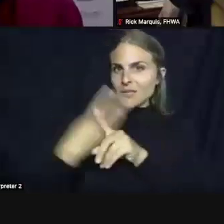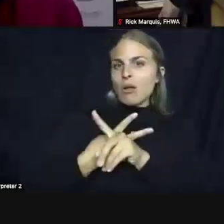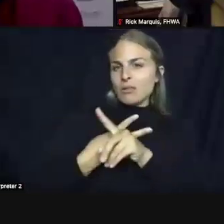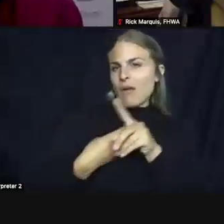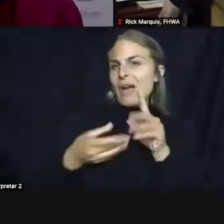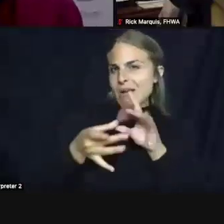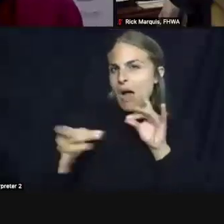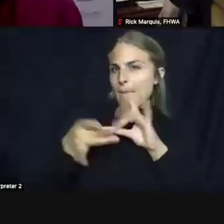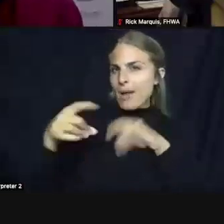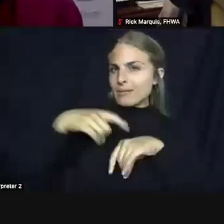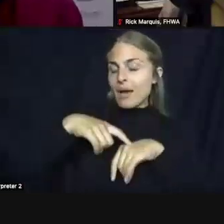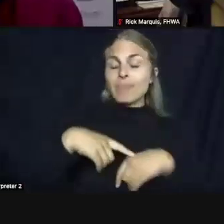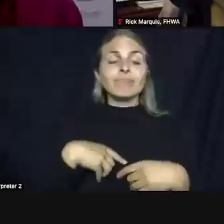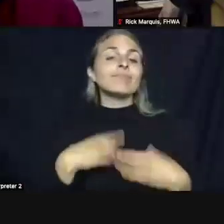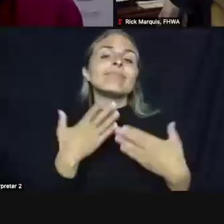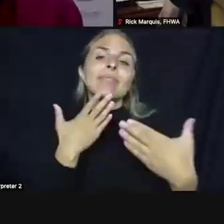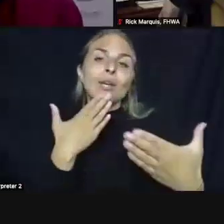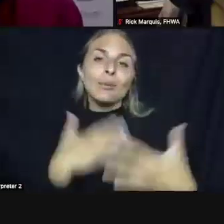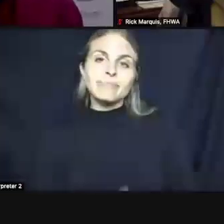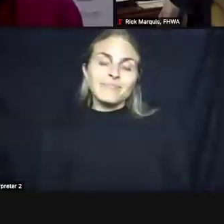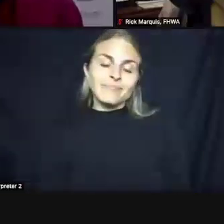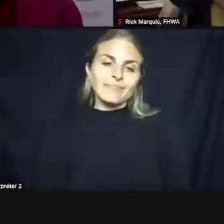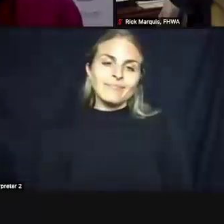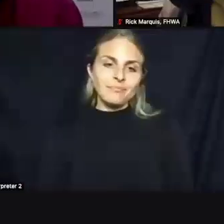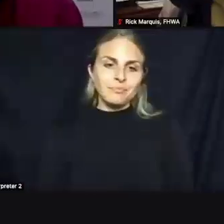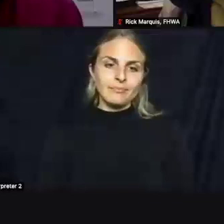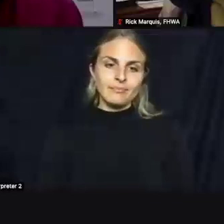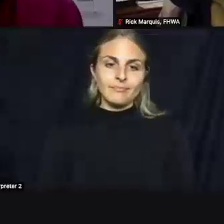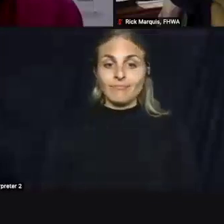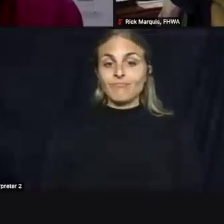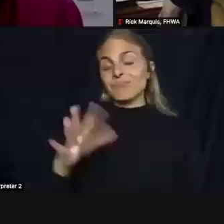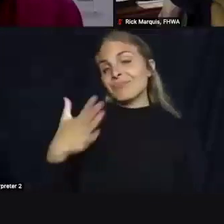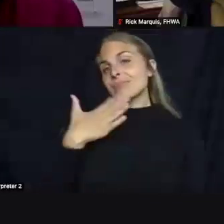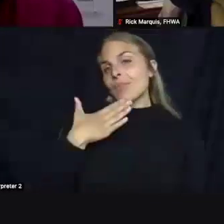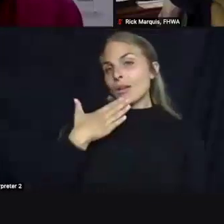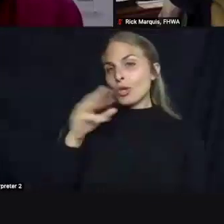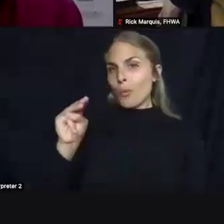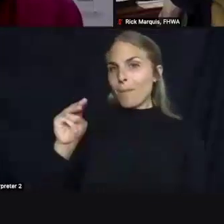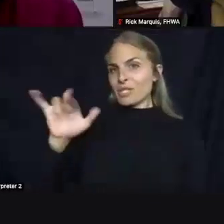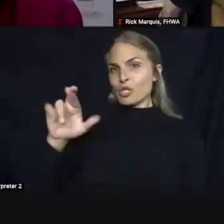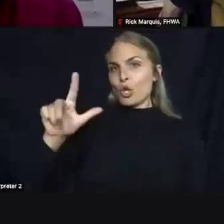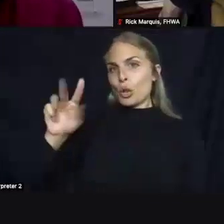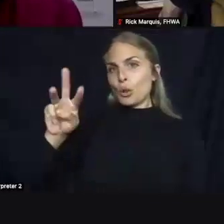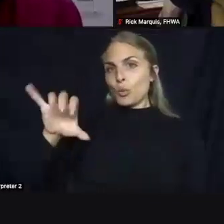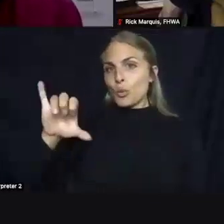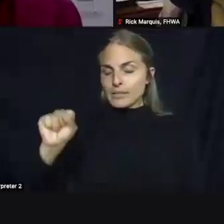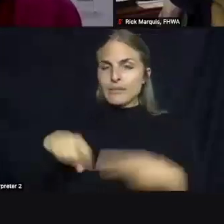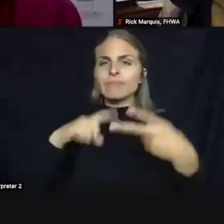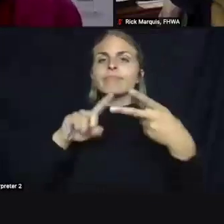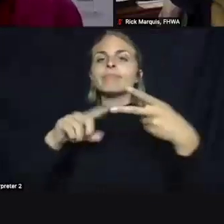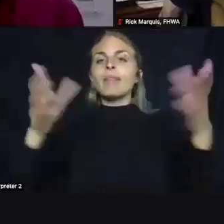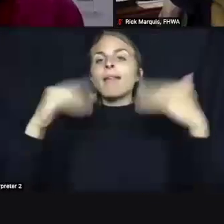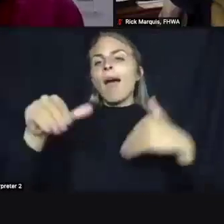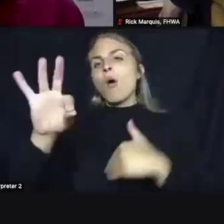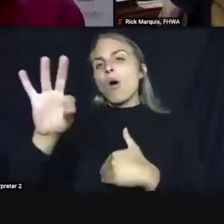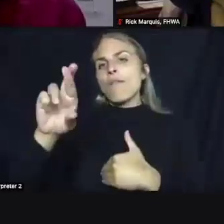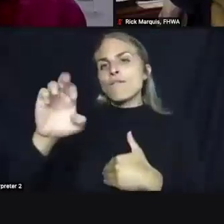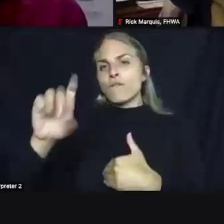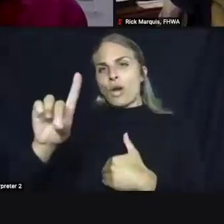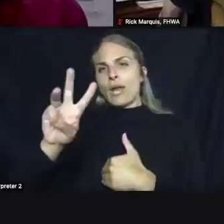de Transporte de aumentar el tiempo de comentarios por 6 meses.